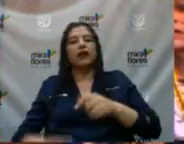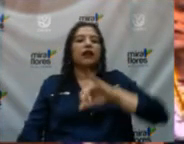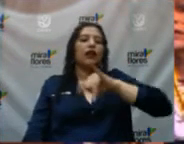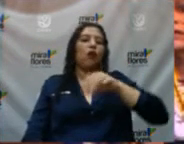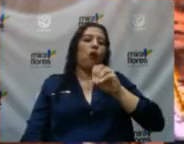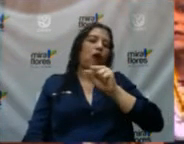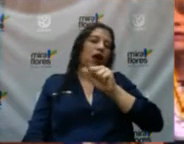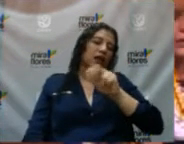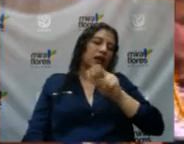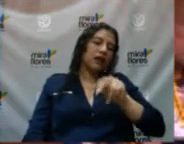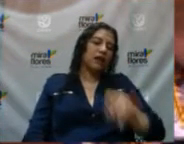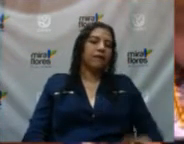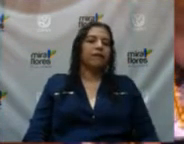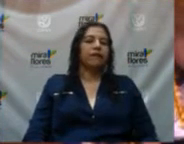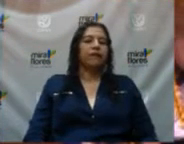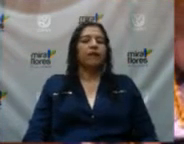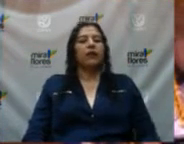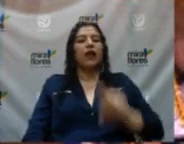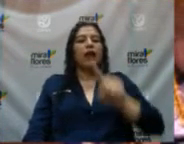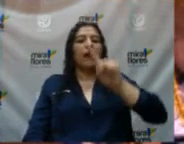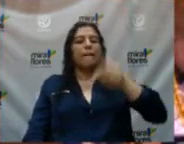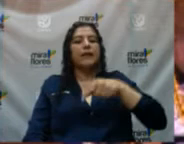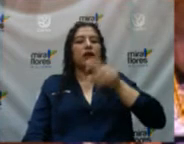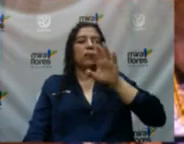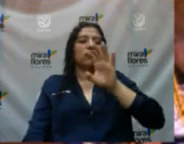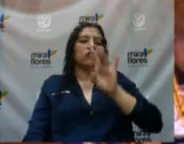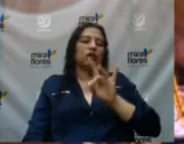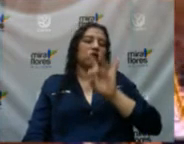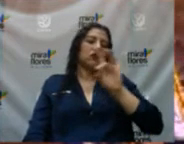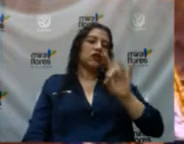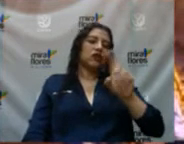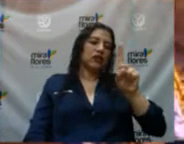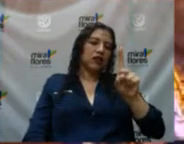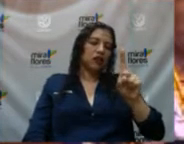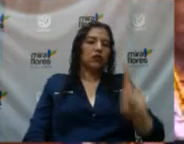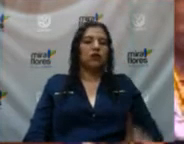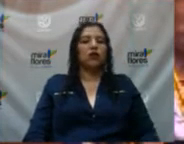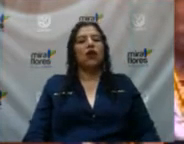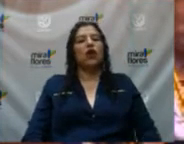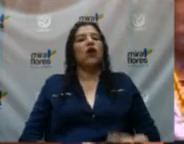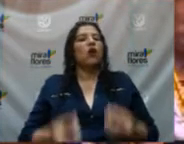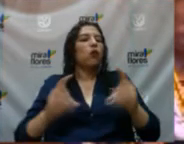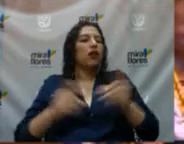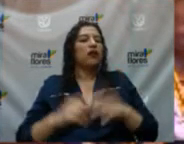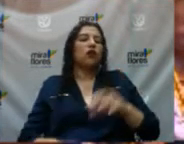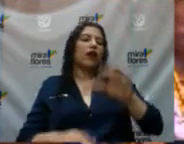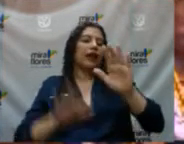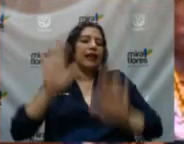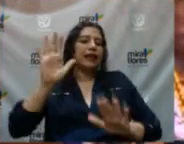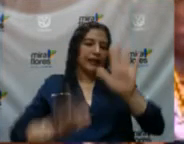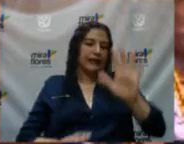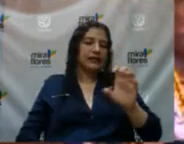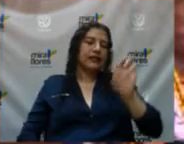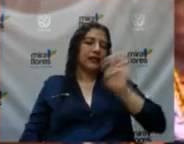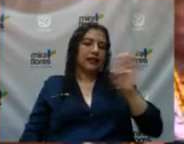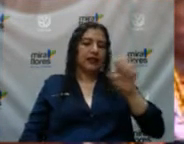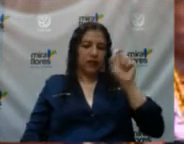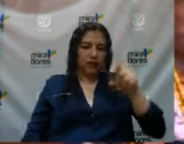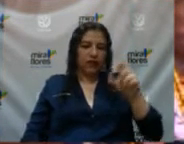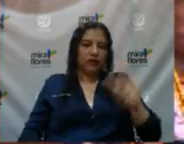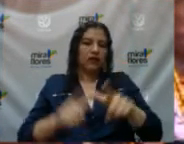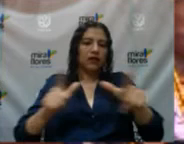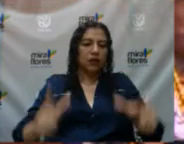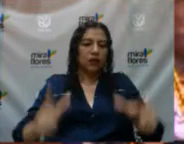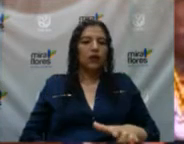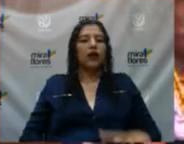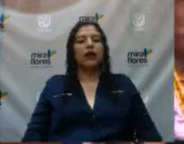Pezuela. En 1881, concretamente el 15 de enero, esta misma jurisdicción, es